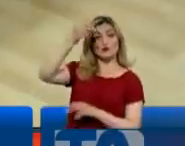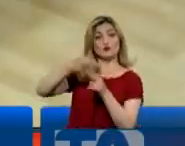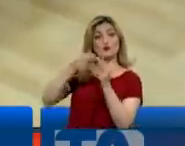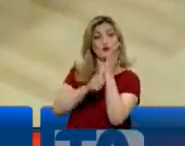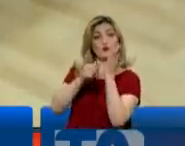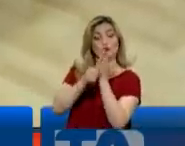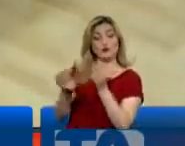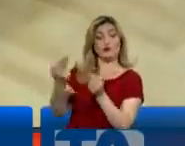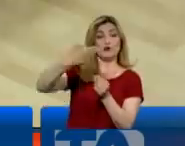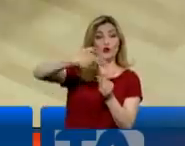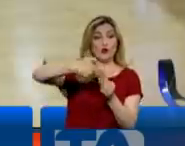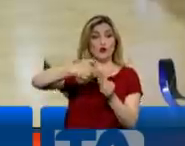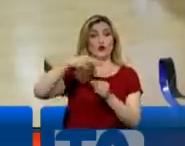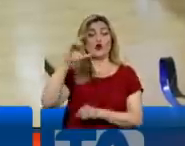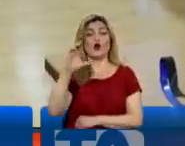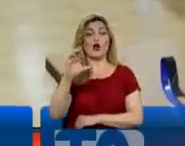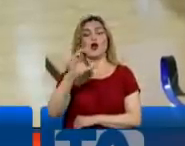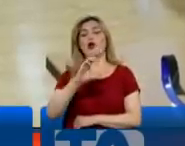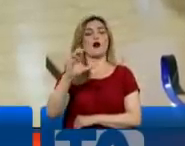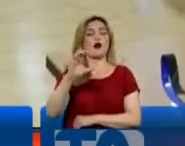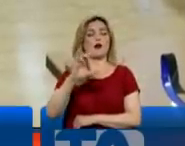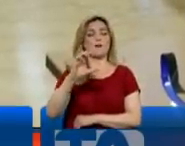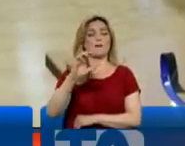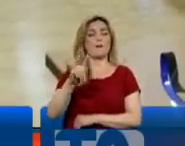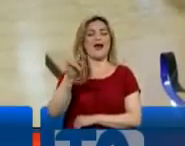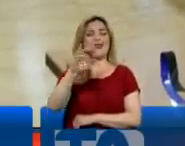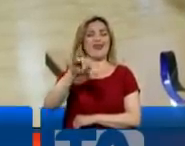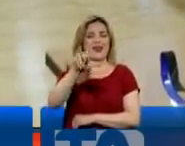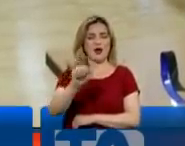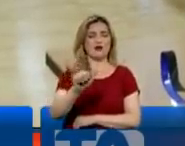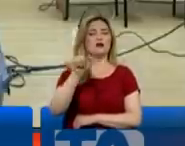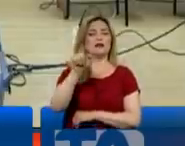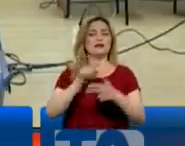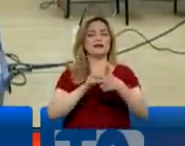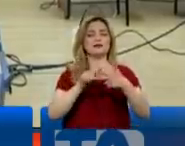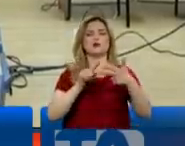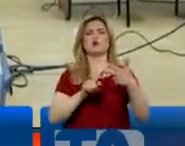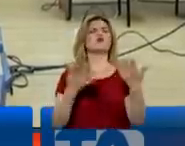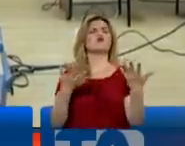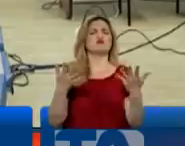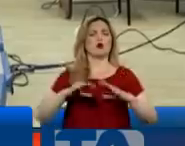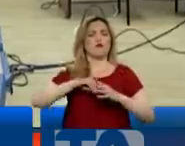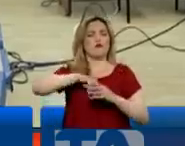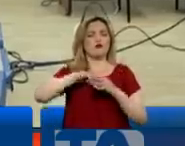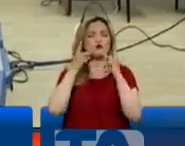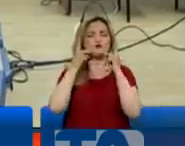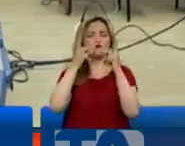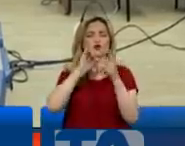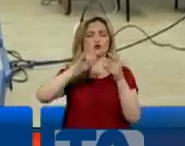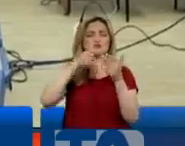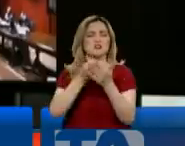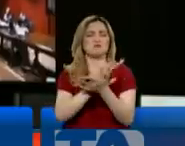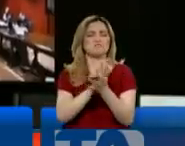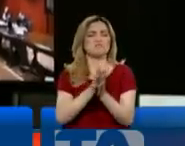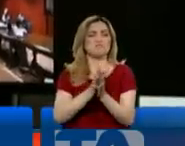ex ministro de hidrocarburos carlos pareja yanunzzelli y de 13 personas más por el delito de peculado relacionado con la adjudicación irregular